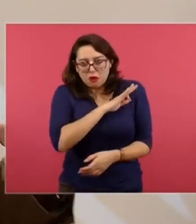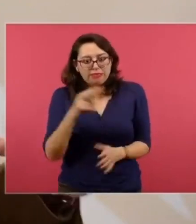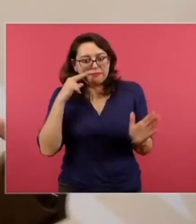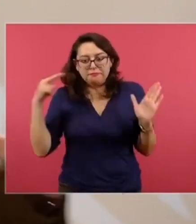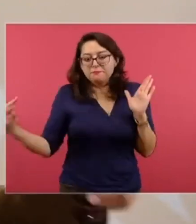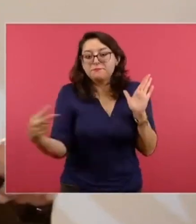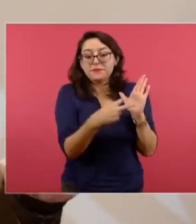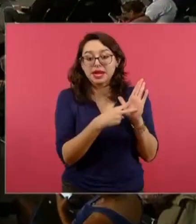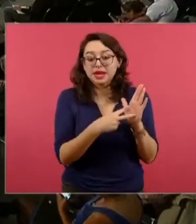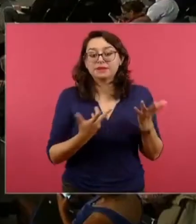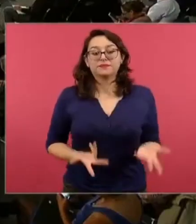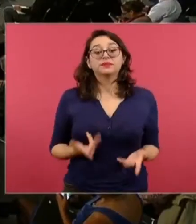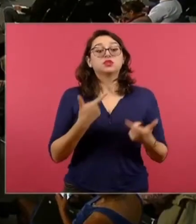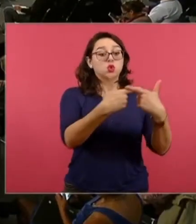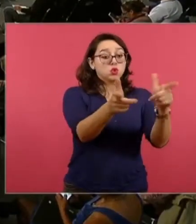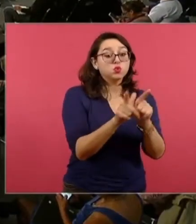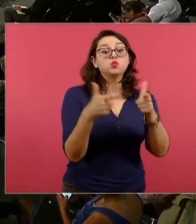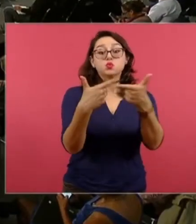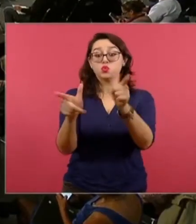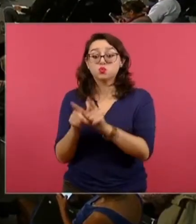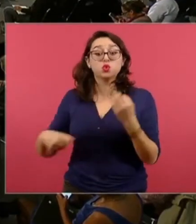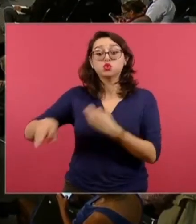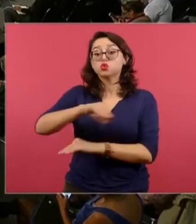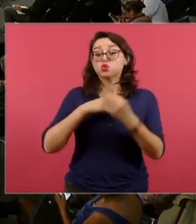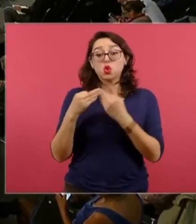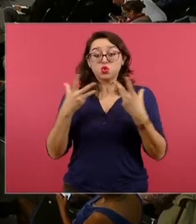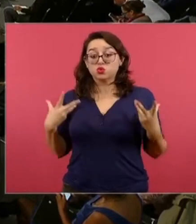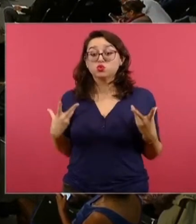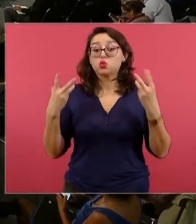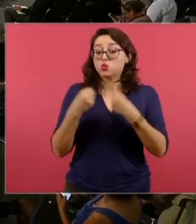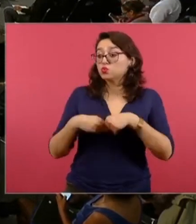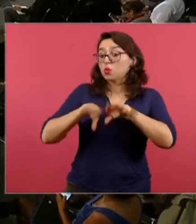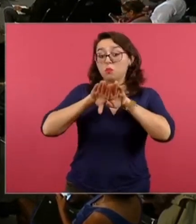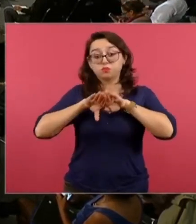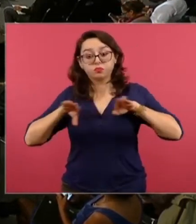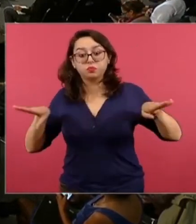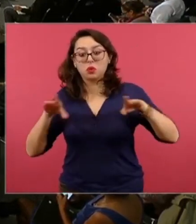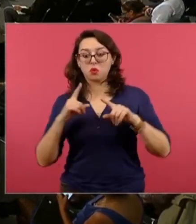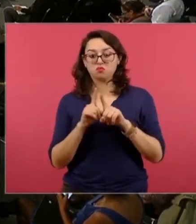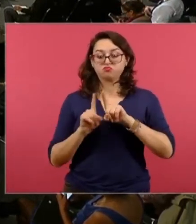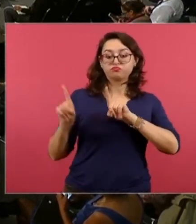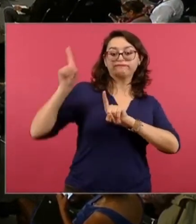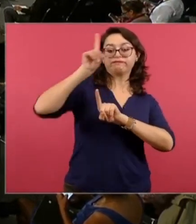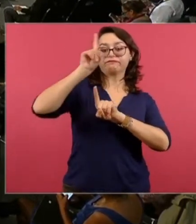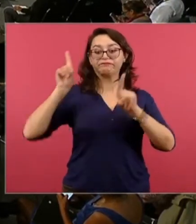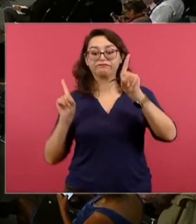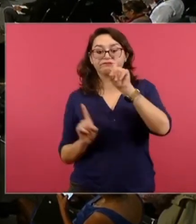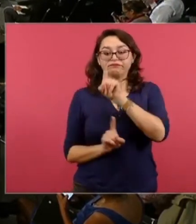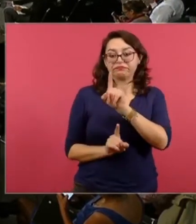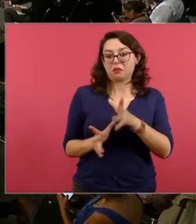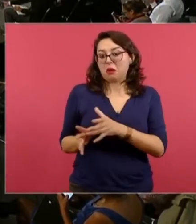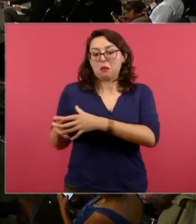los grupos de trabajo donde fuimos entre todos en un plano horizontal, sin que hubiera una segmentación,